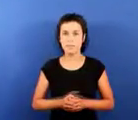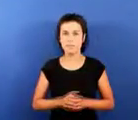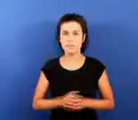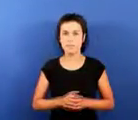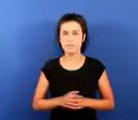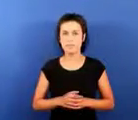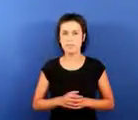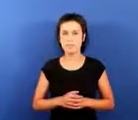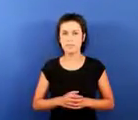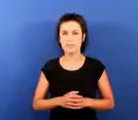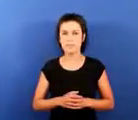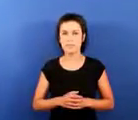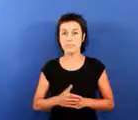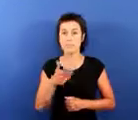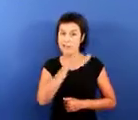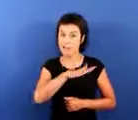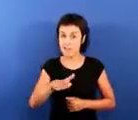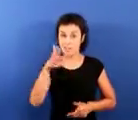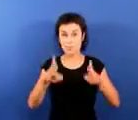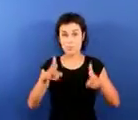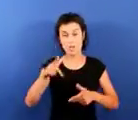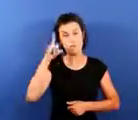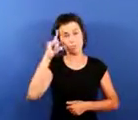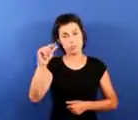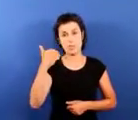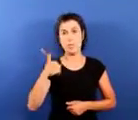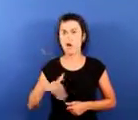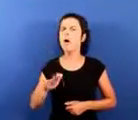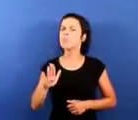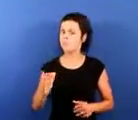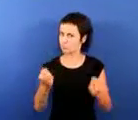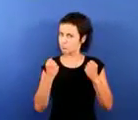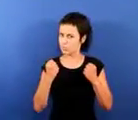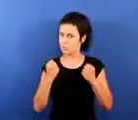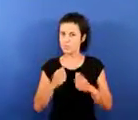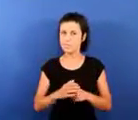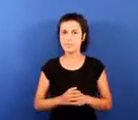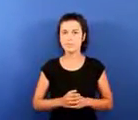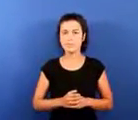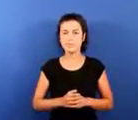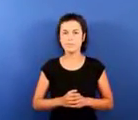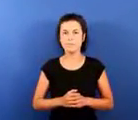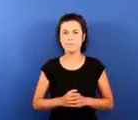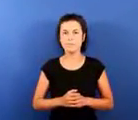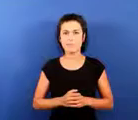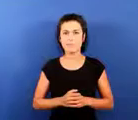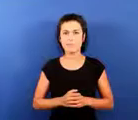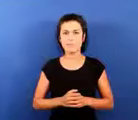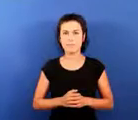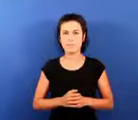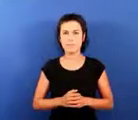de Áraba y 83 de Vizcaya. El objetivo de esta iniciativa, que sigue las recomendaciones de la Organización Mundial de la Salud, es